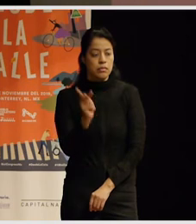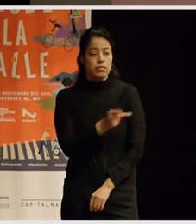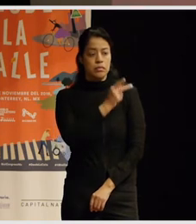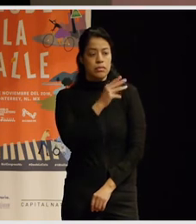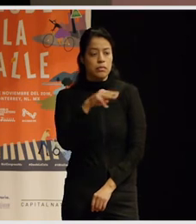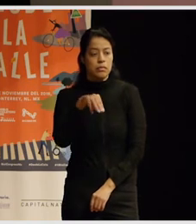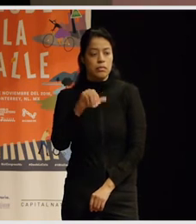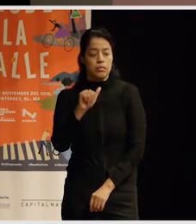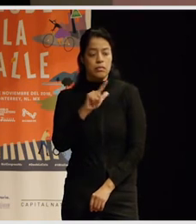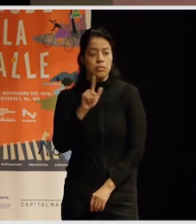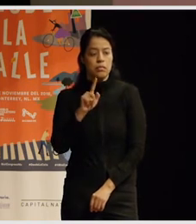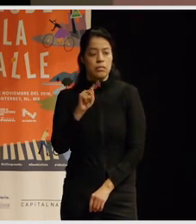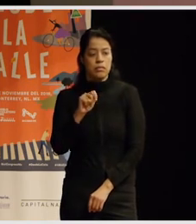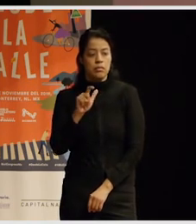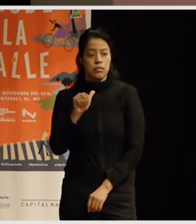yo